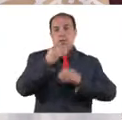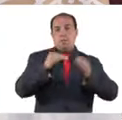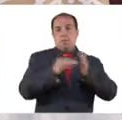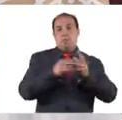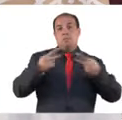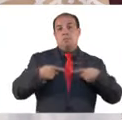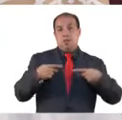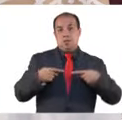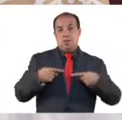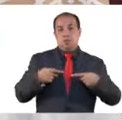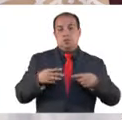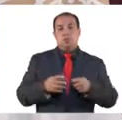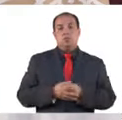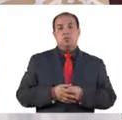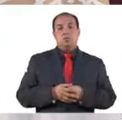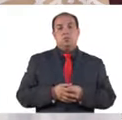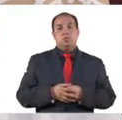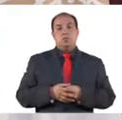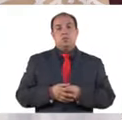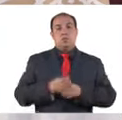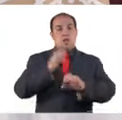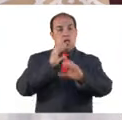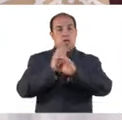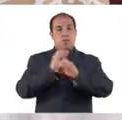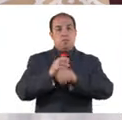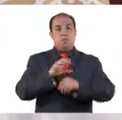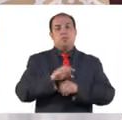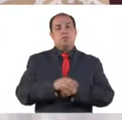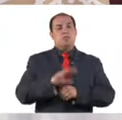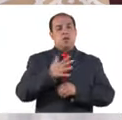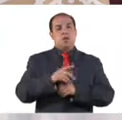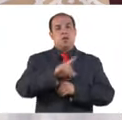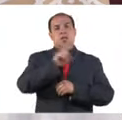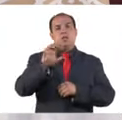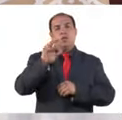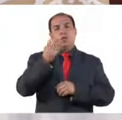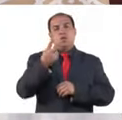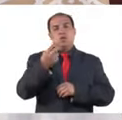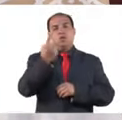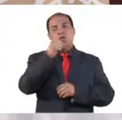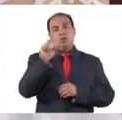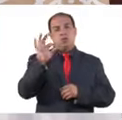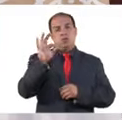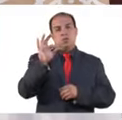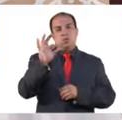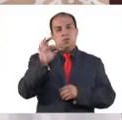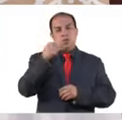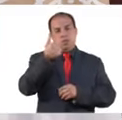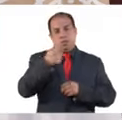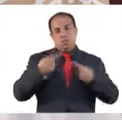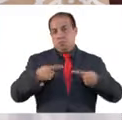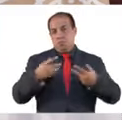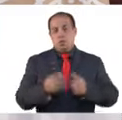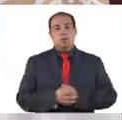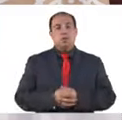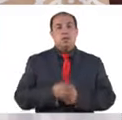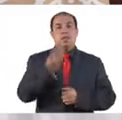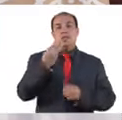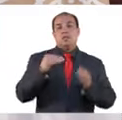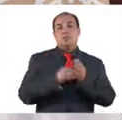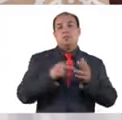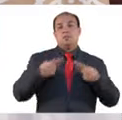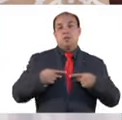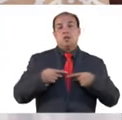personas adicionales, los autobuses suelen mover entre 140 y 230 personas por autobús, 3.000 personas adicionales en esos autobuses o